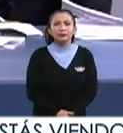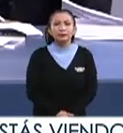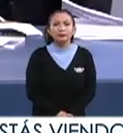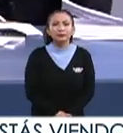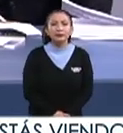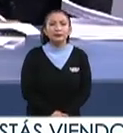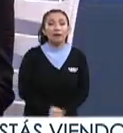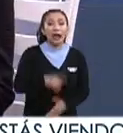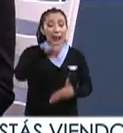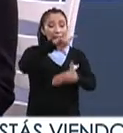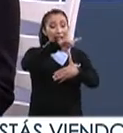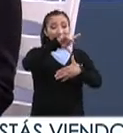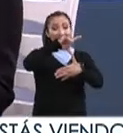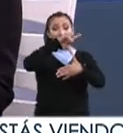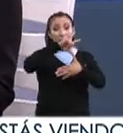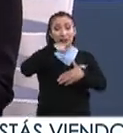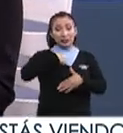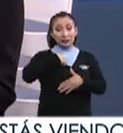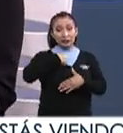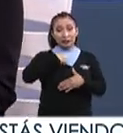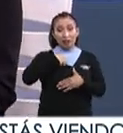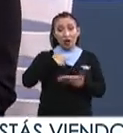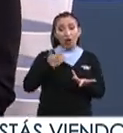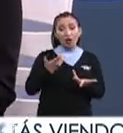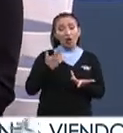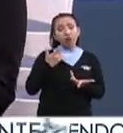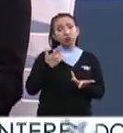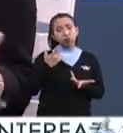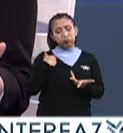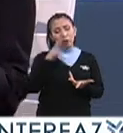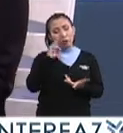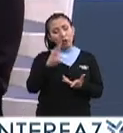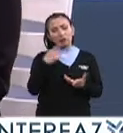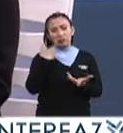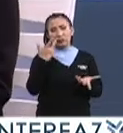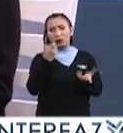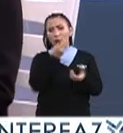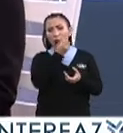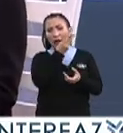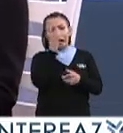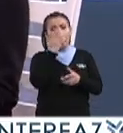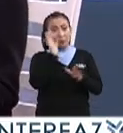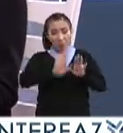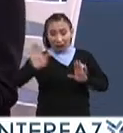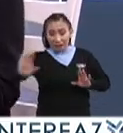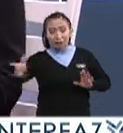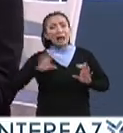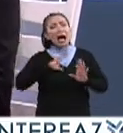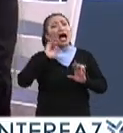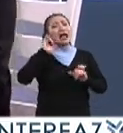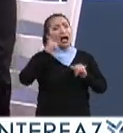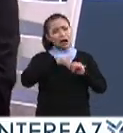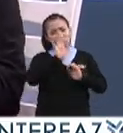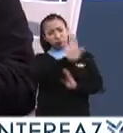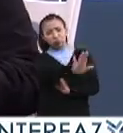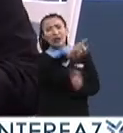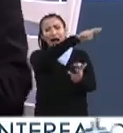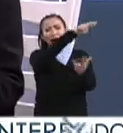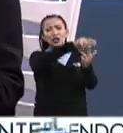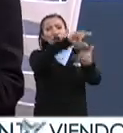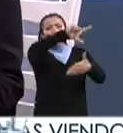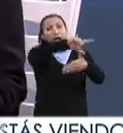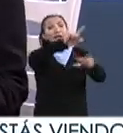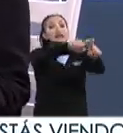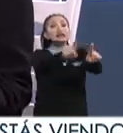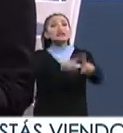importantes? Bueno, como latinoamericana y como latinoamericanista tengo que desmontar cualquier parecido, es decir, si hay algo que caracteriza a la región es